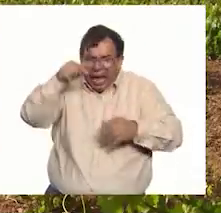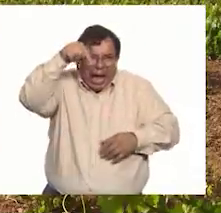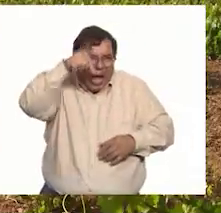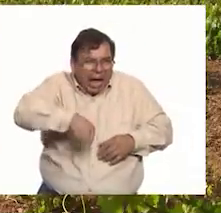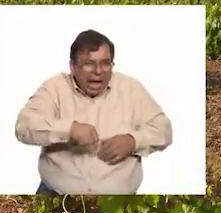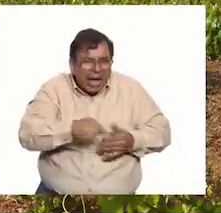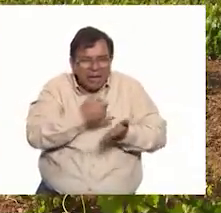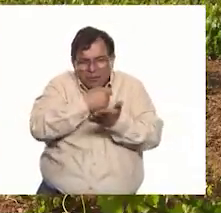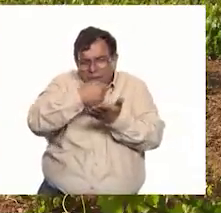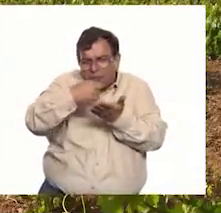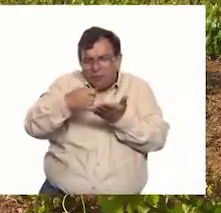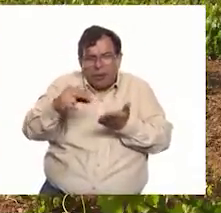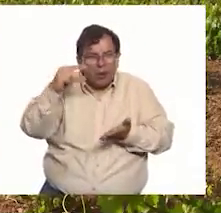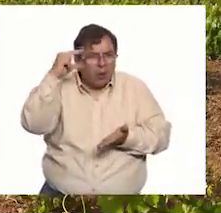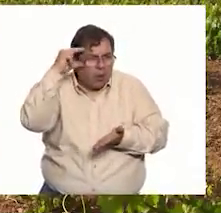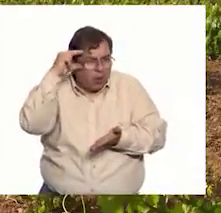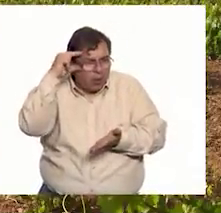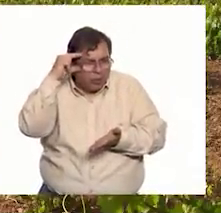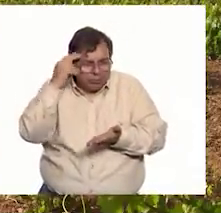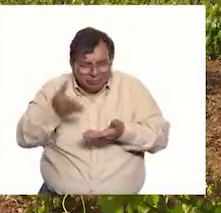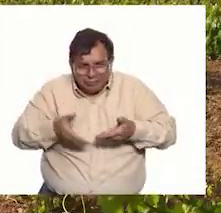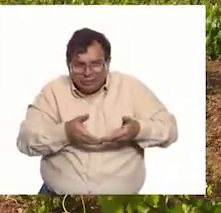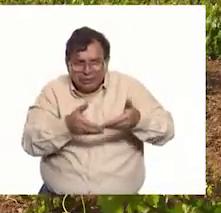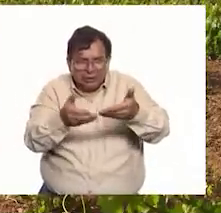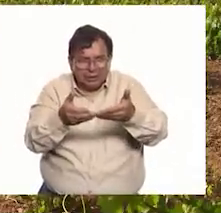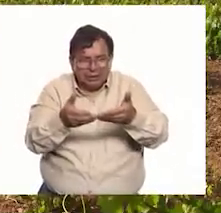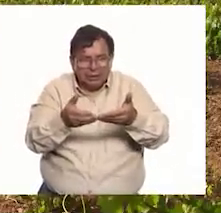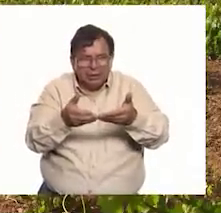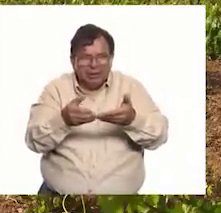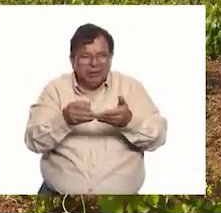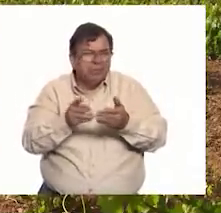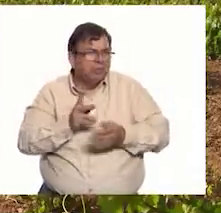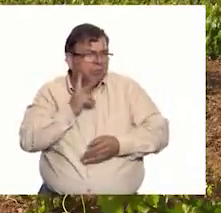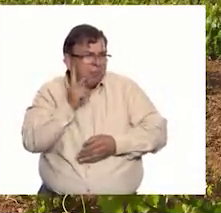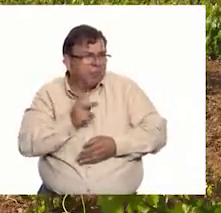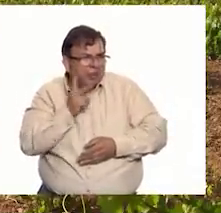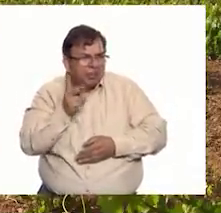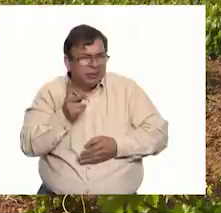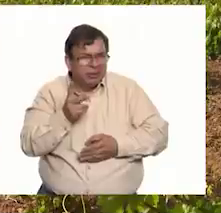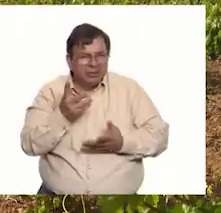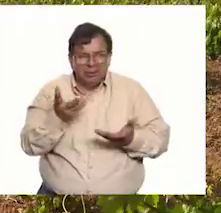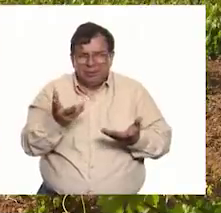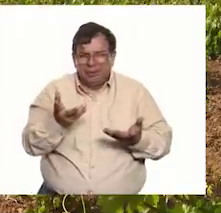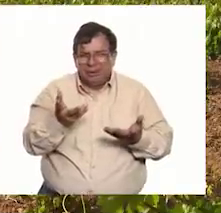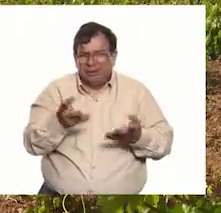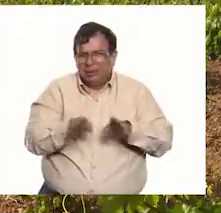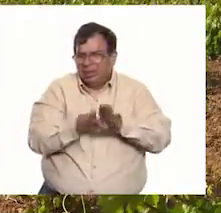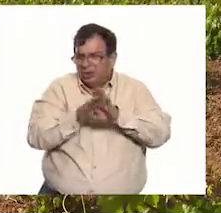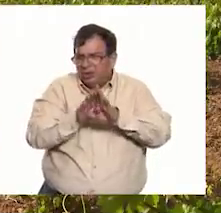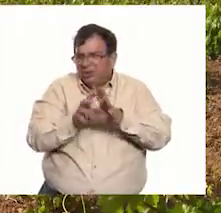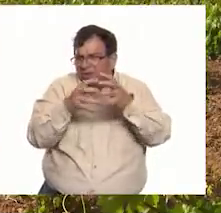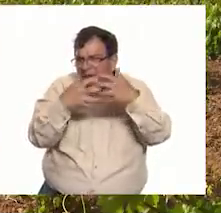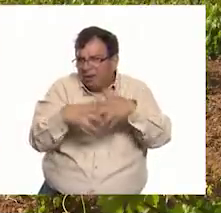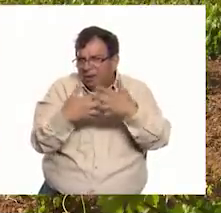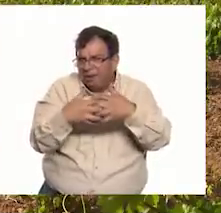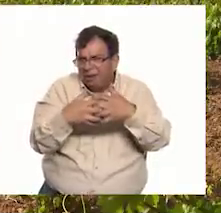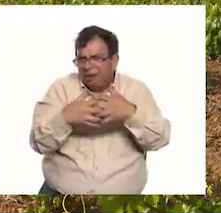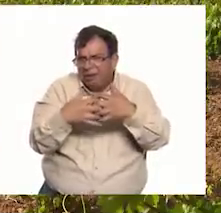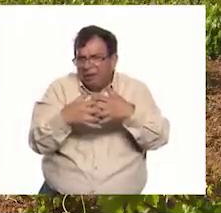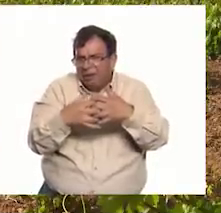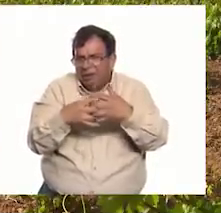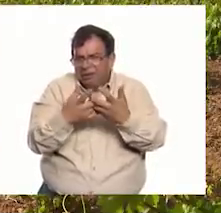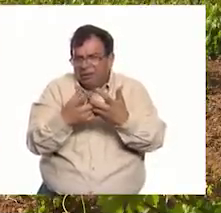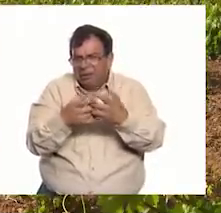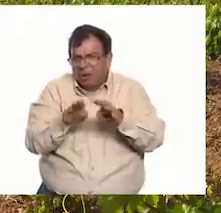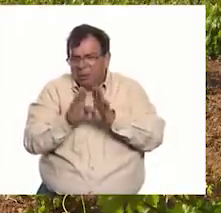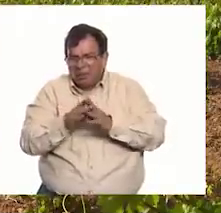se cultivan vides, está dentro de una ruta que se llama del vino, y eso me habla de industria, y me dice que la actividad más